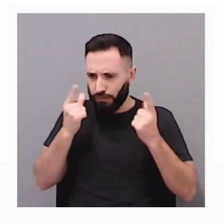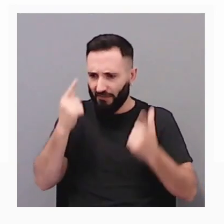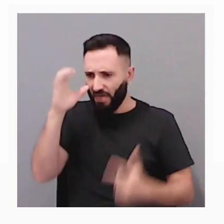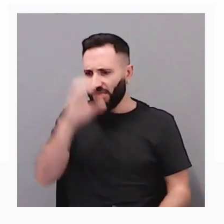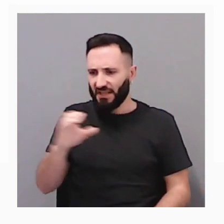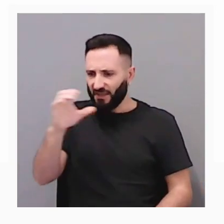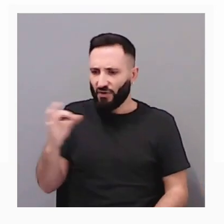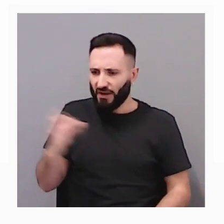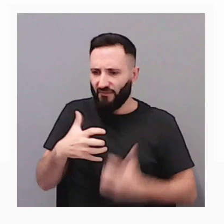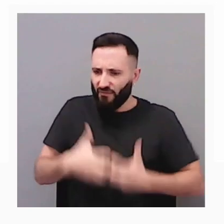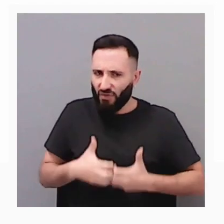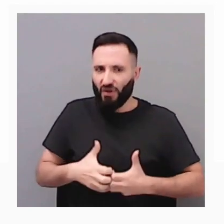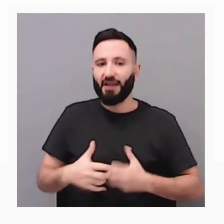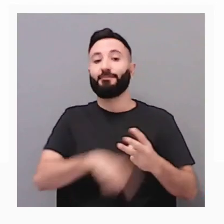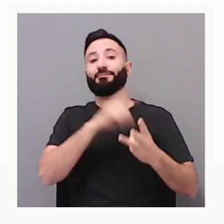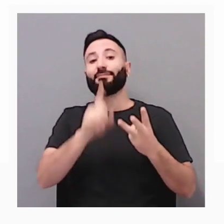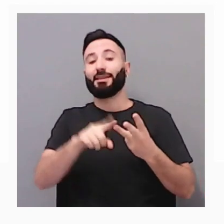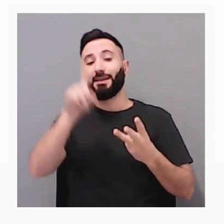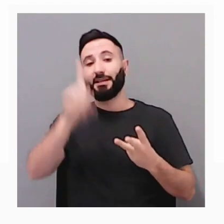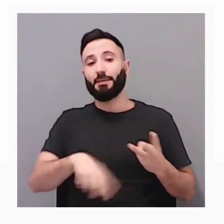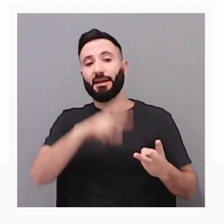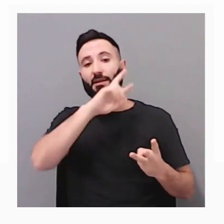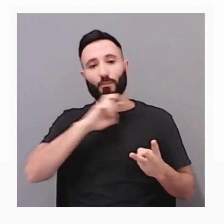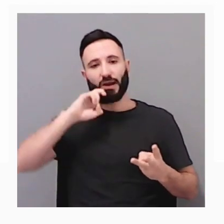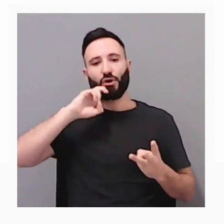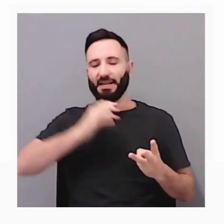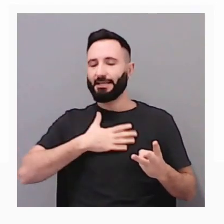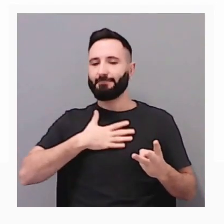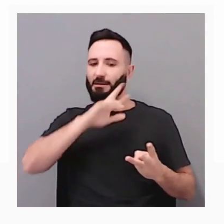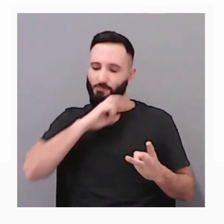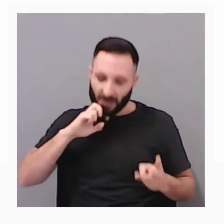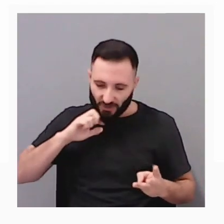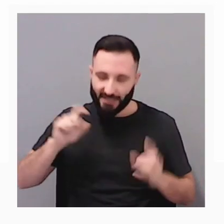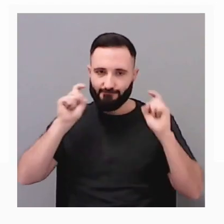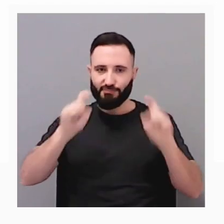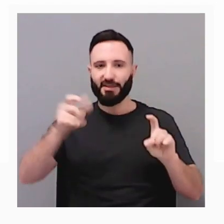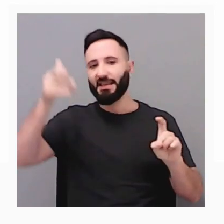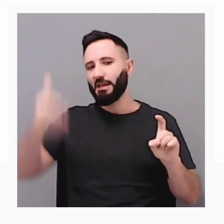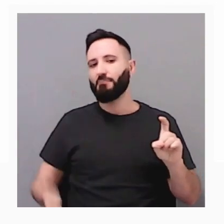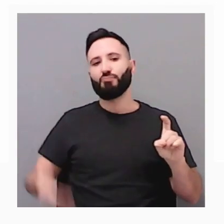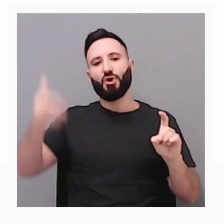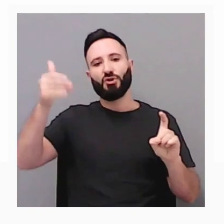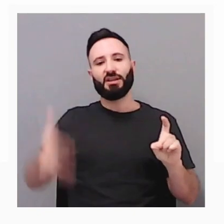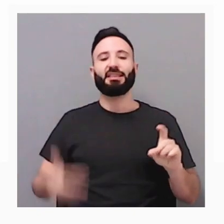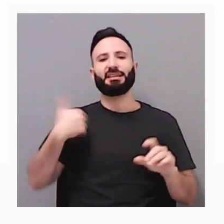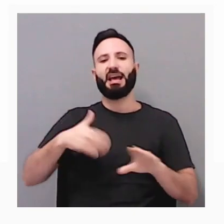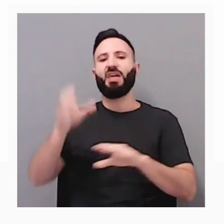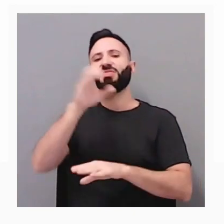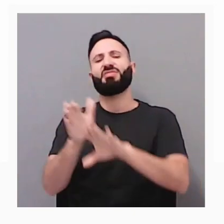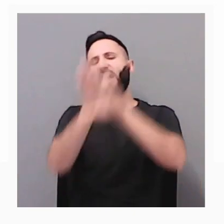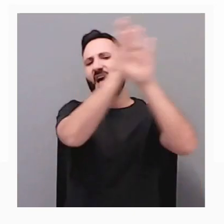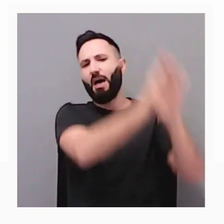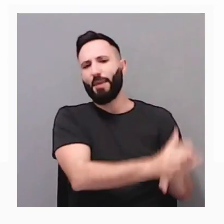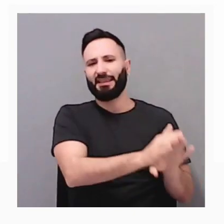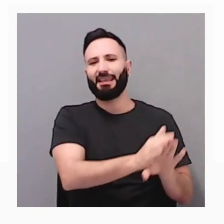científicamente que funciona, y también transmitir una serie de valores que nos parecen importantes, ya dejando la ciencia incluso de lado, ¿no?